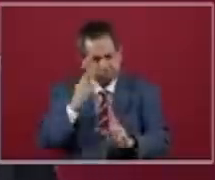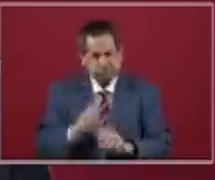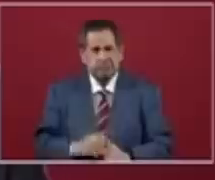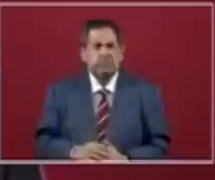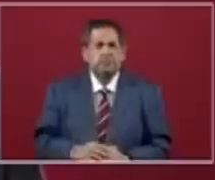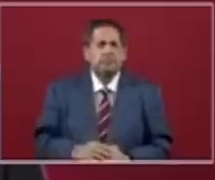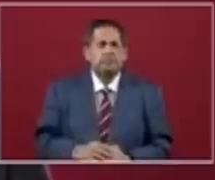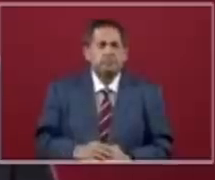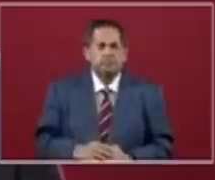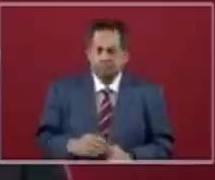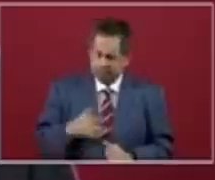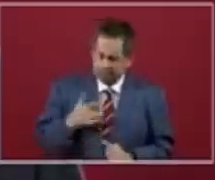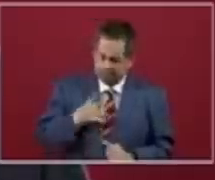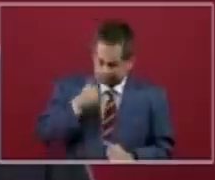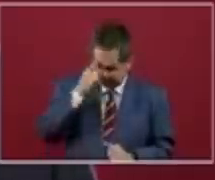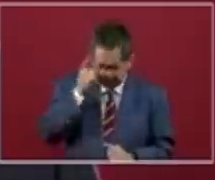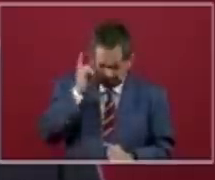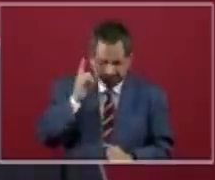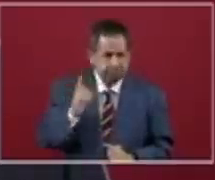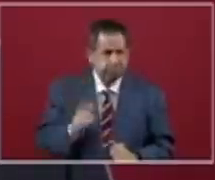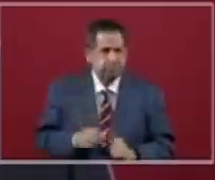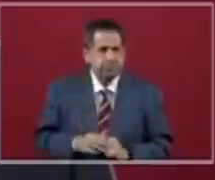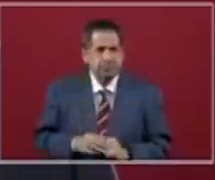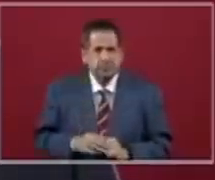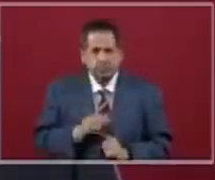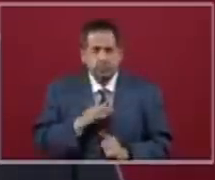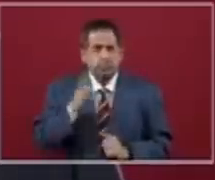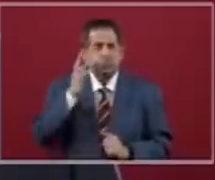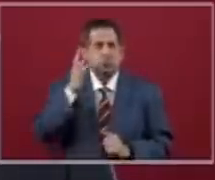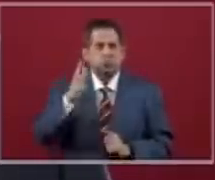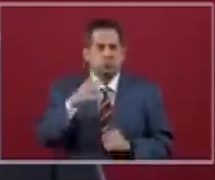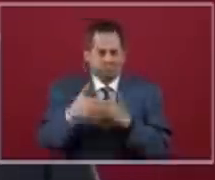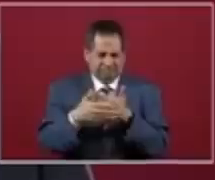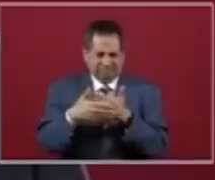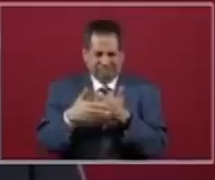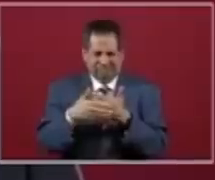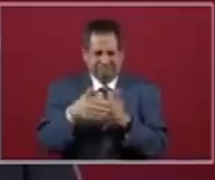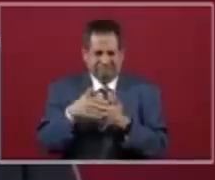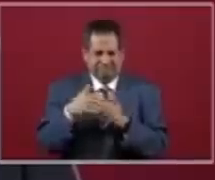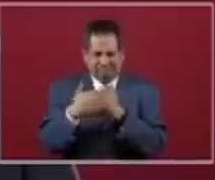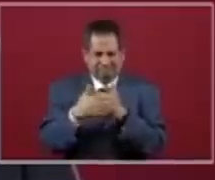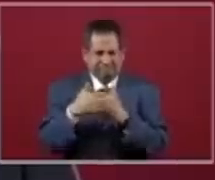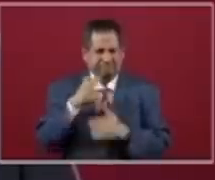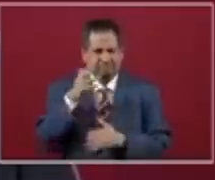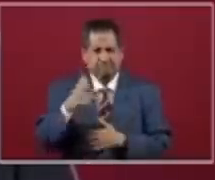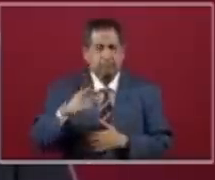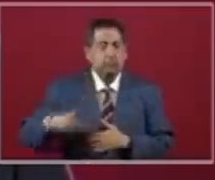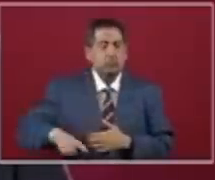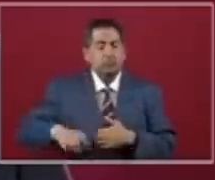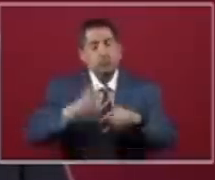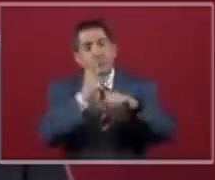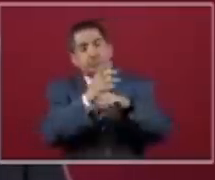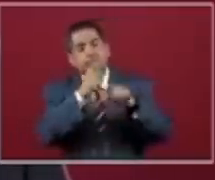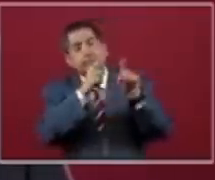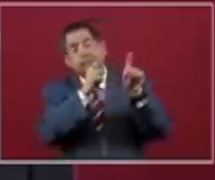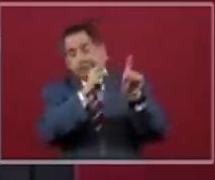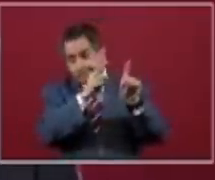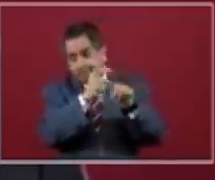pero yo espero que en un futuro próximo el gobierno de Estados Unidos tenga